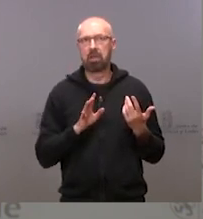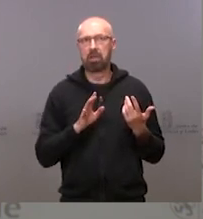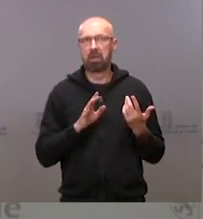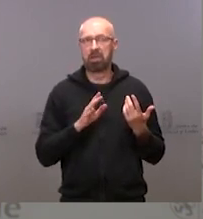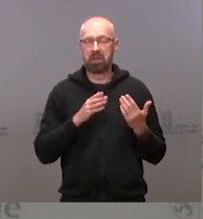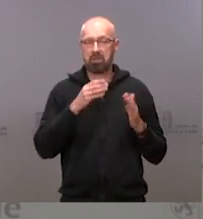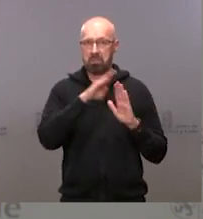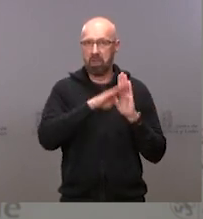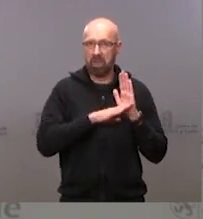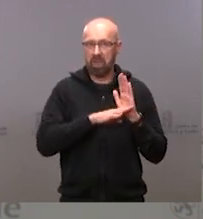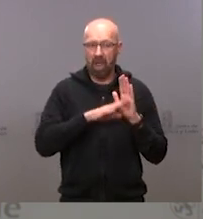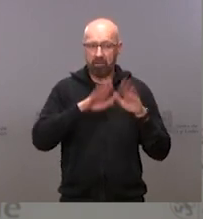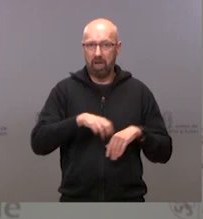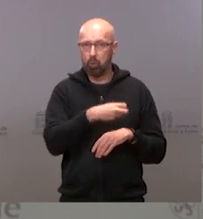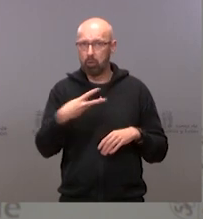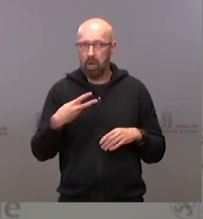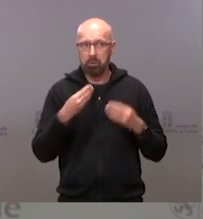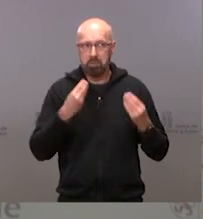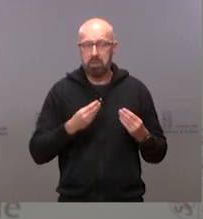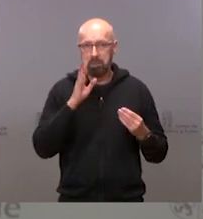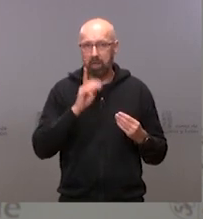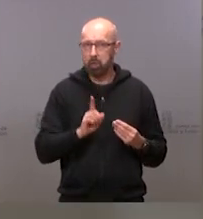se estén dando muchos resultados